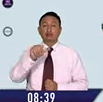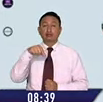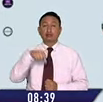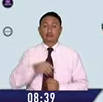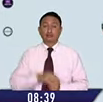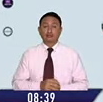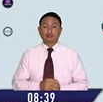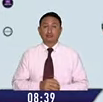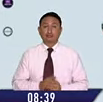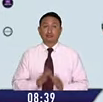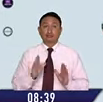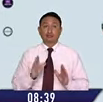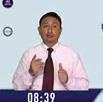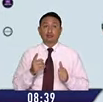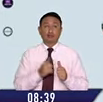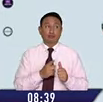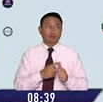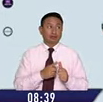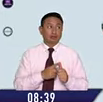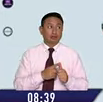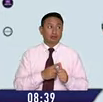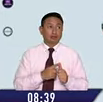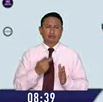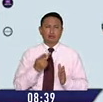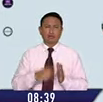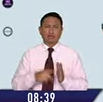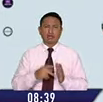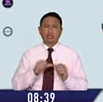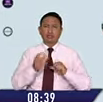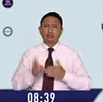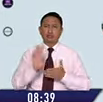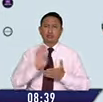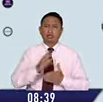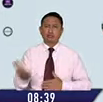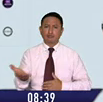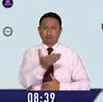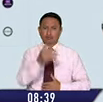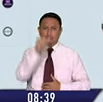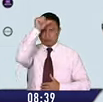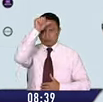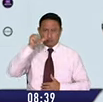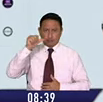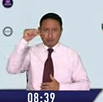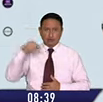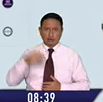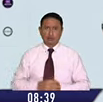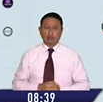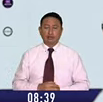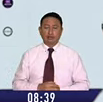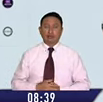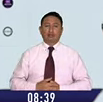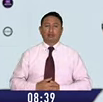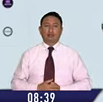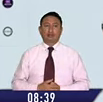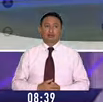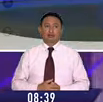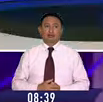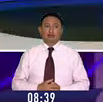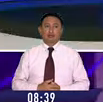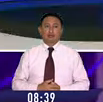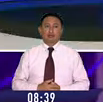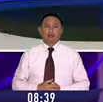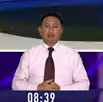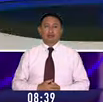Rojas, quien nos va a comentar qué es lo que sucede. Adriana Rojas, esto es la Asamblea Nacional. Viendo, Adriana está